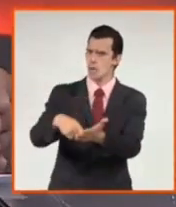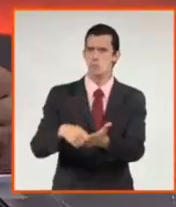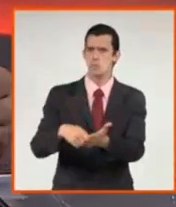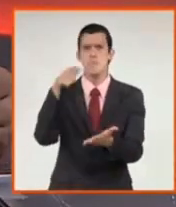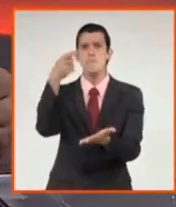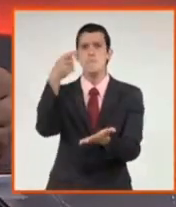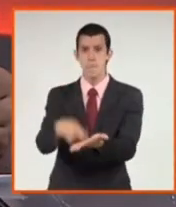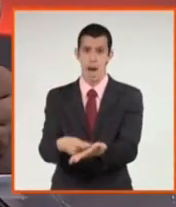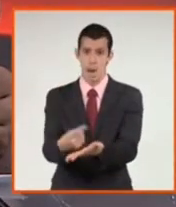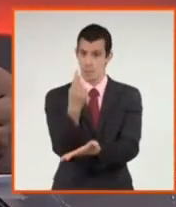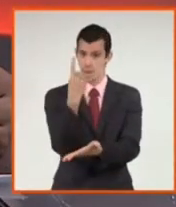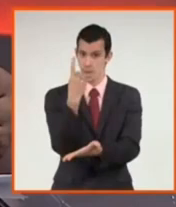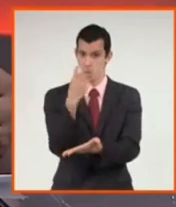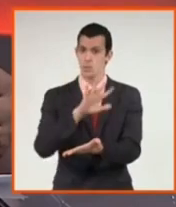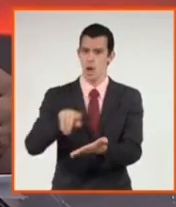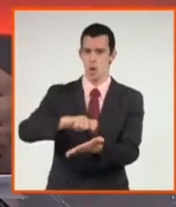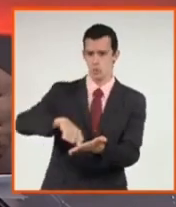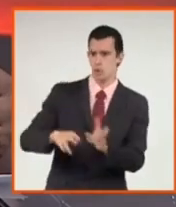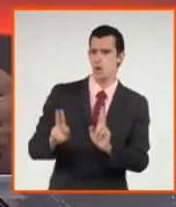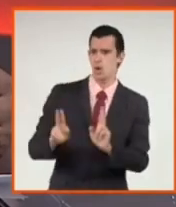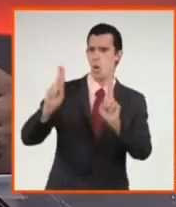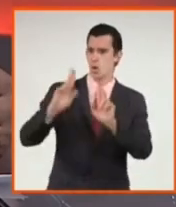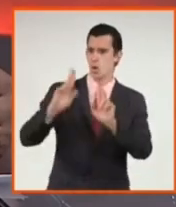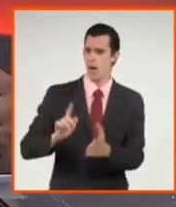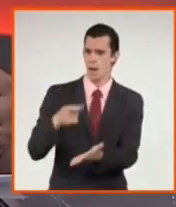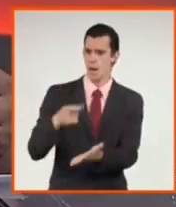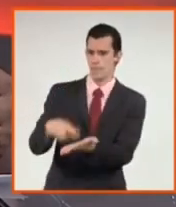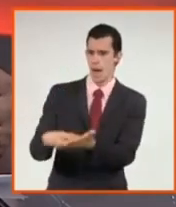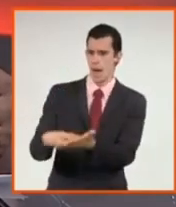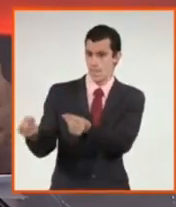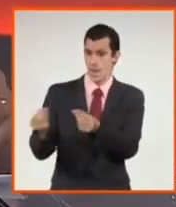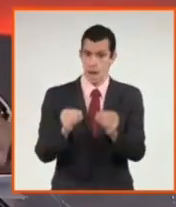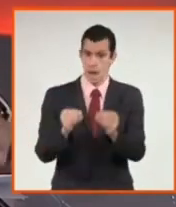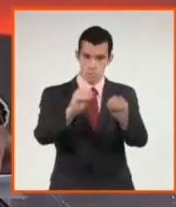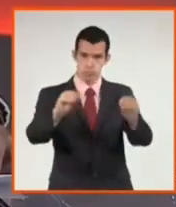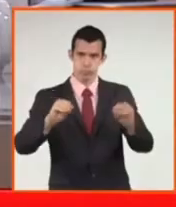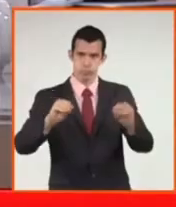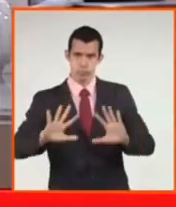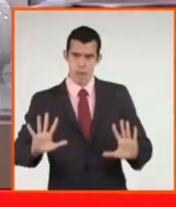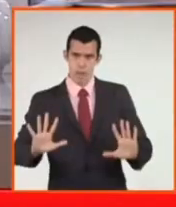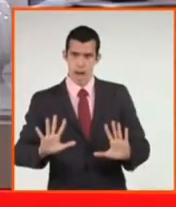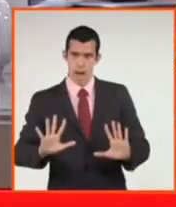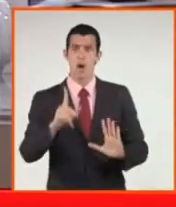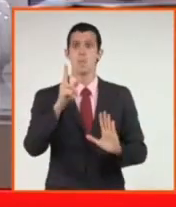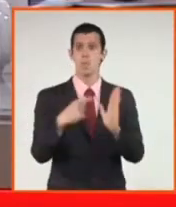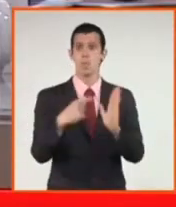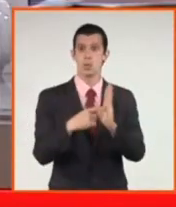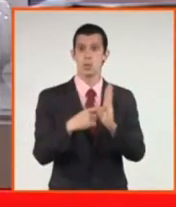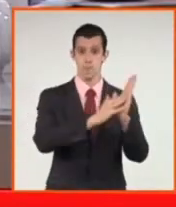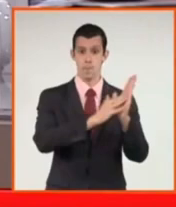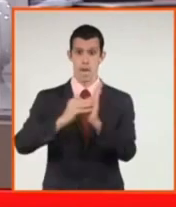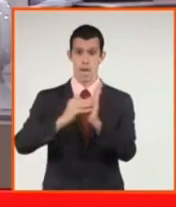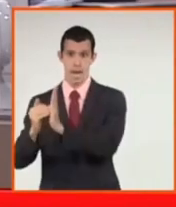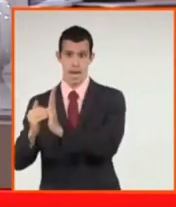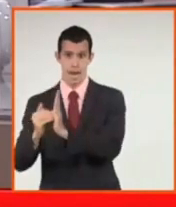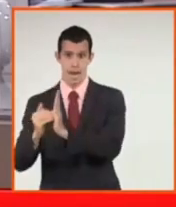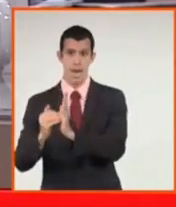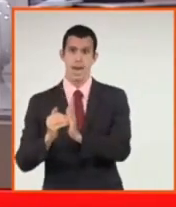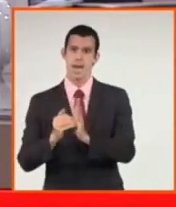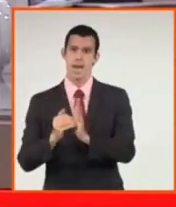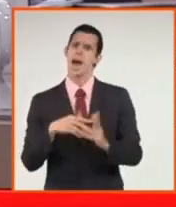beneficio de recibir el descuento del consumo electricidad mensual de que la población se convierte al financista del programa y a la vez recibe